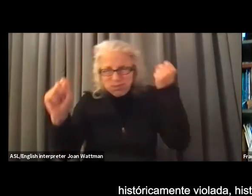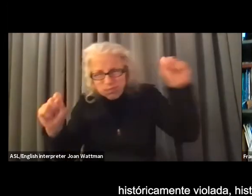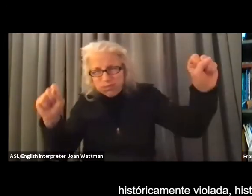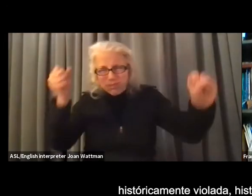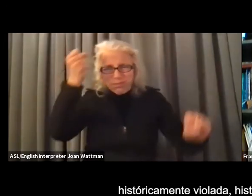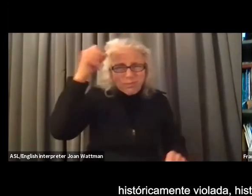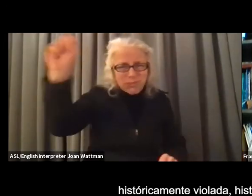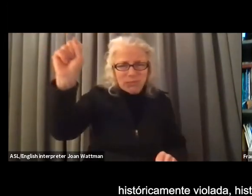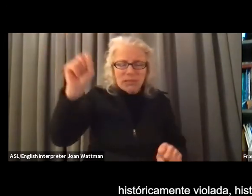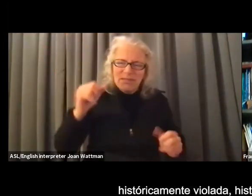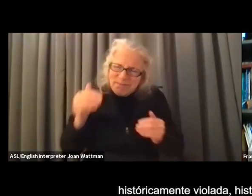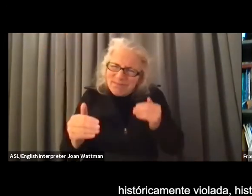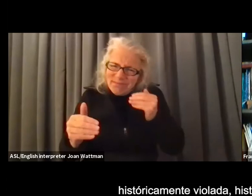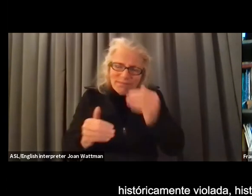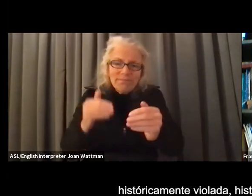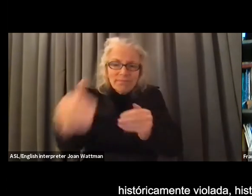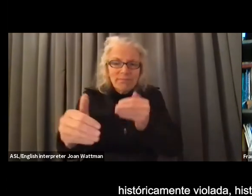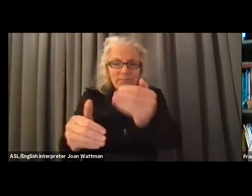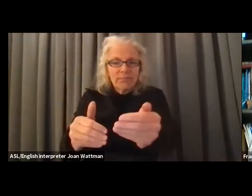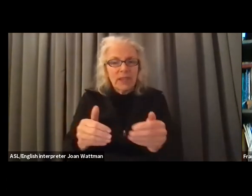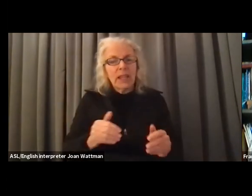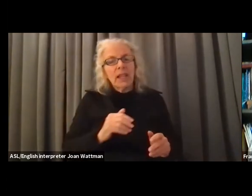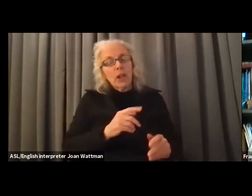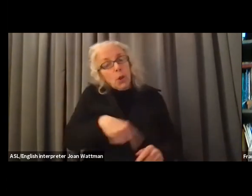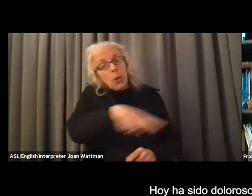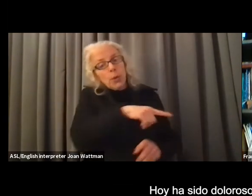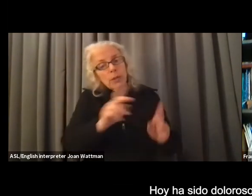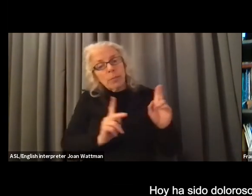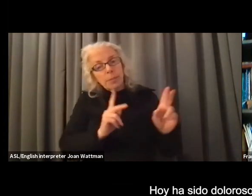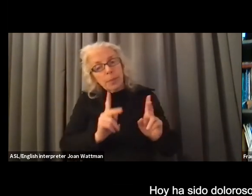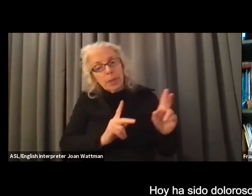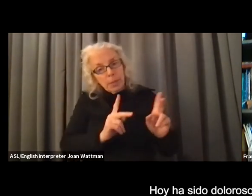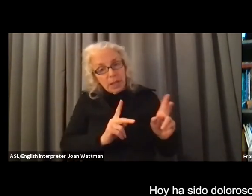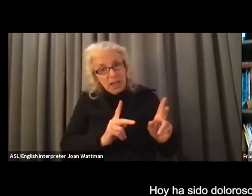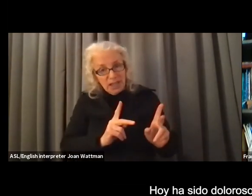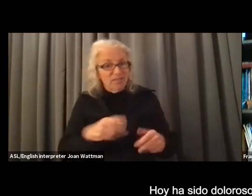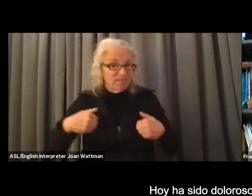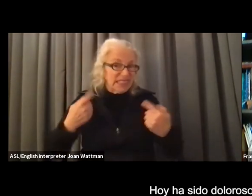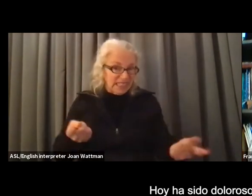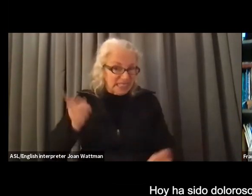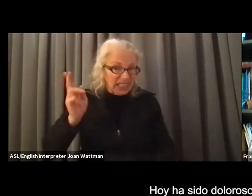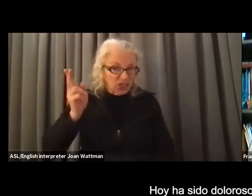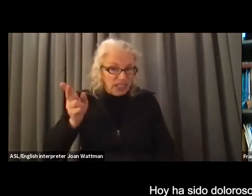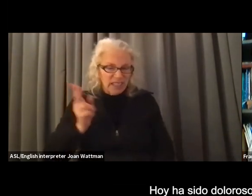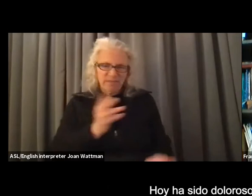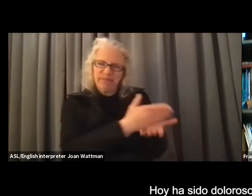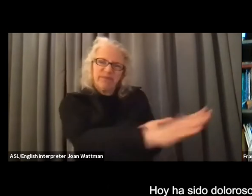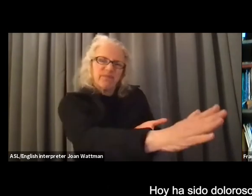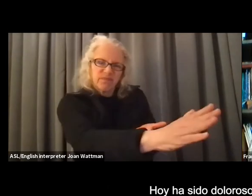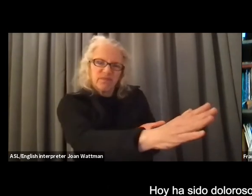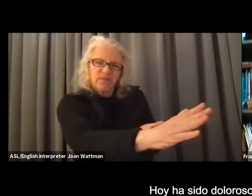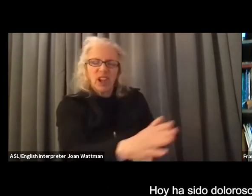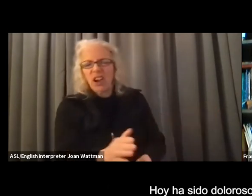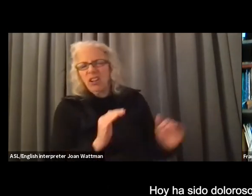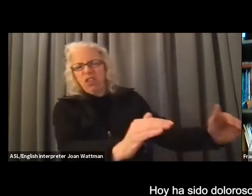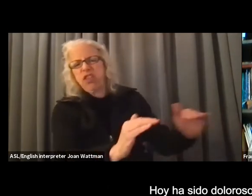violentados, históricamente racializados, históricamente excluidos. Hoy ha sido doloroso para mí porque a pesar de estar